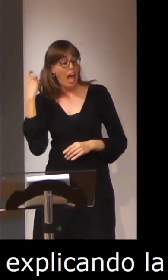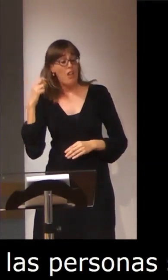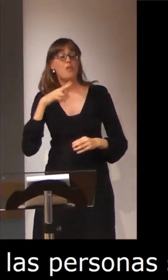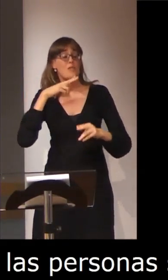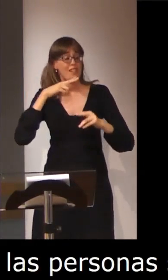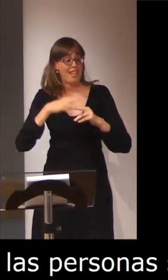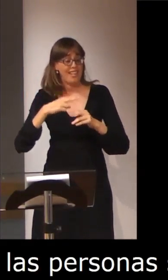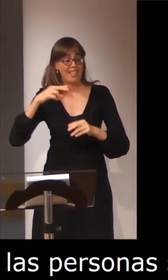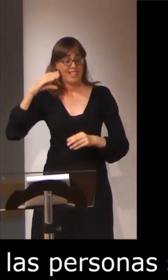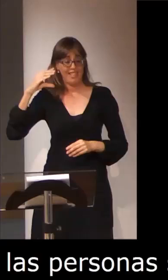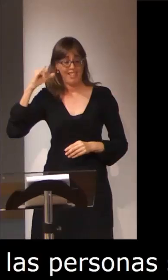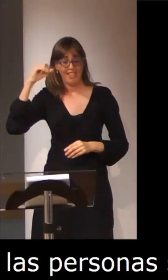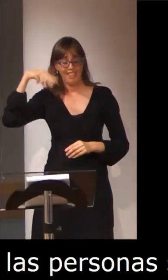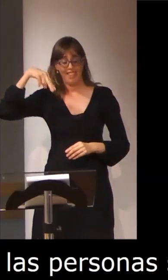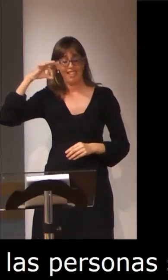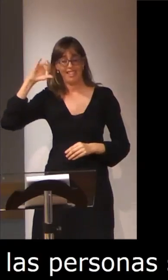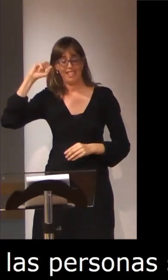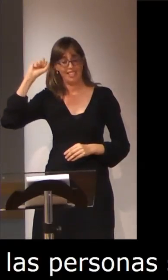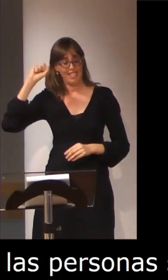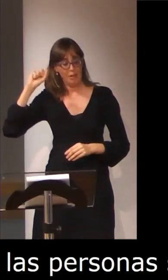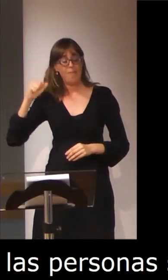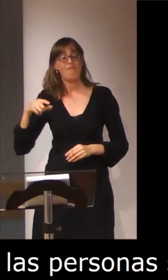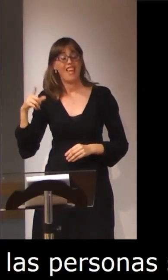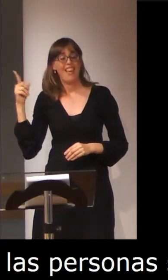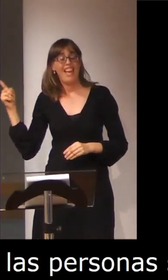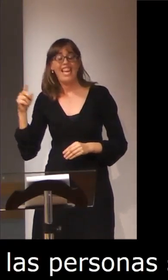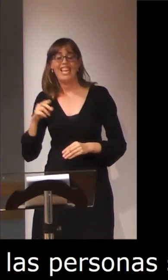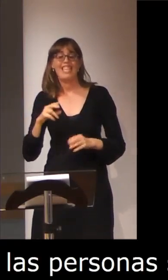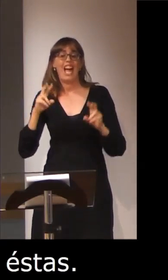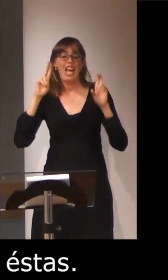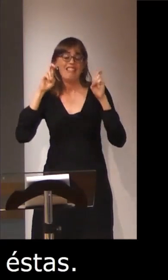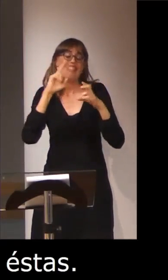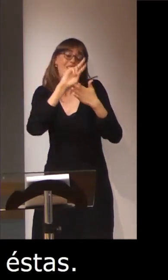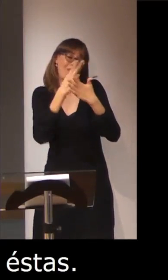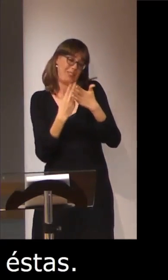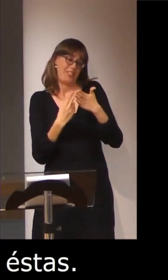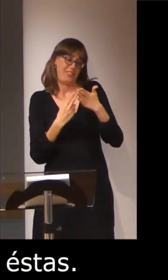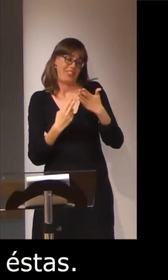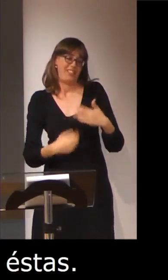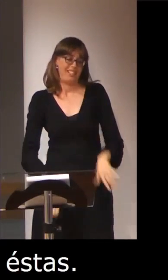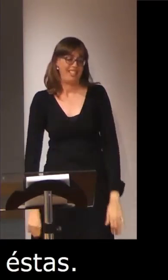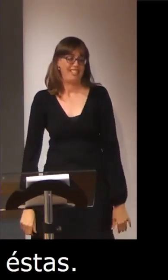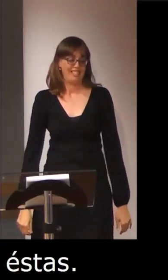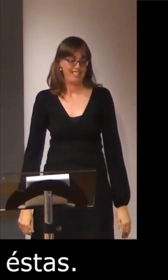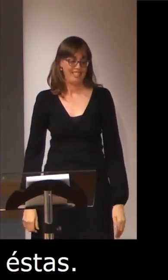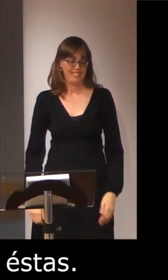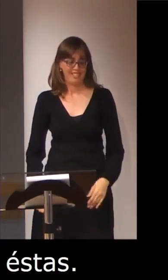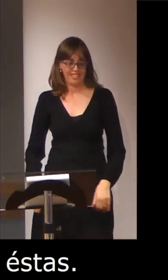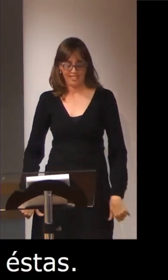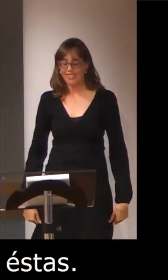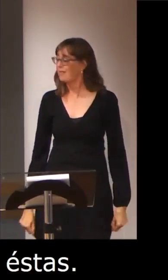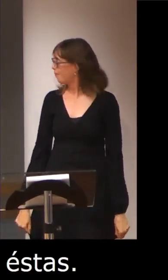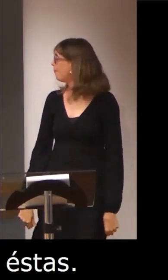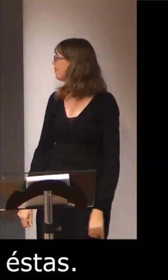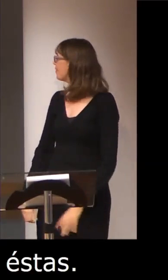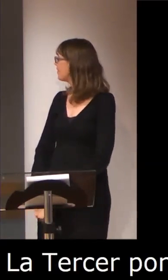La tercera ponencia también fue impartida por un alumno, una alumna en este caso, Cintia Álvarez, sobre el